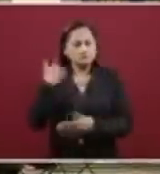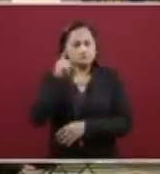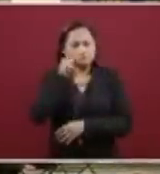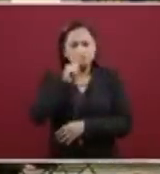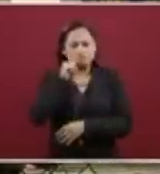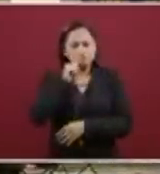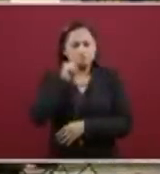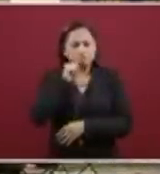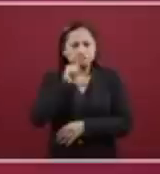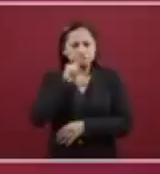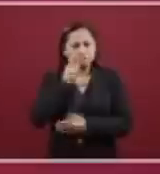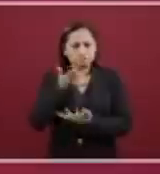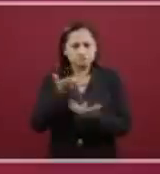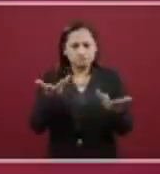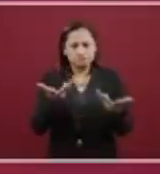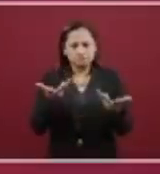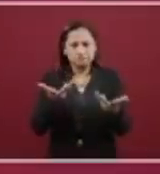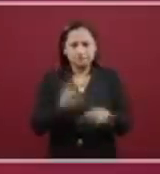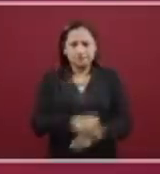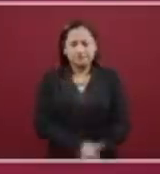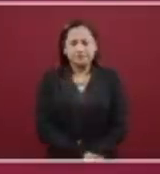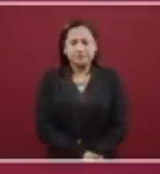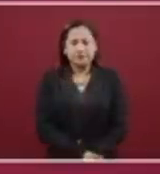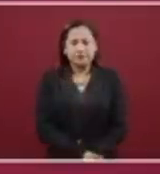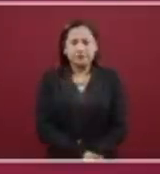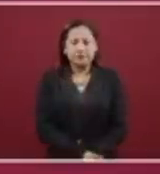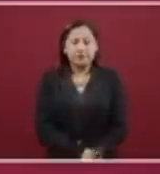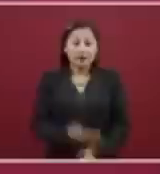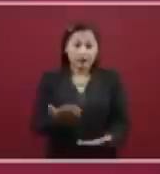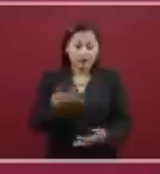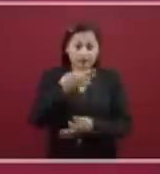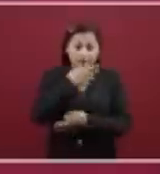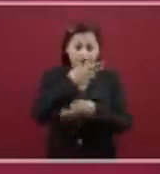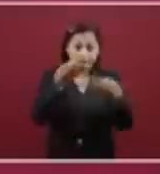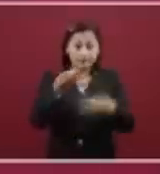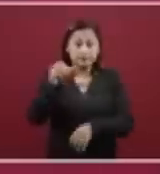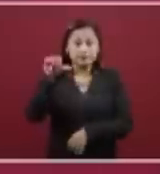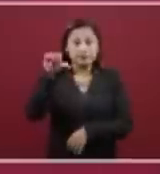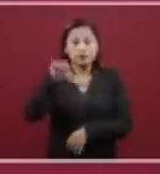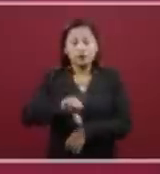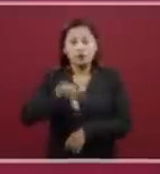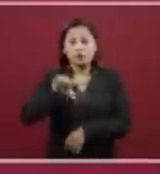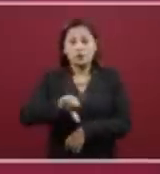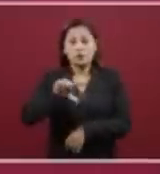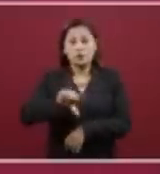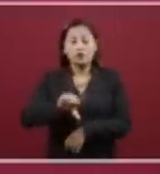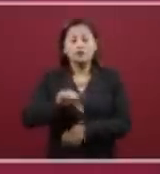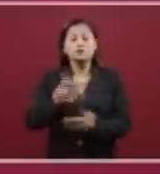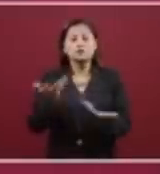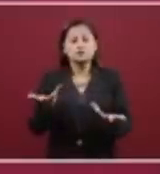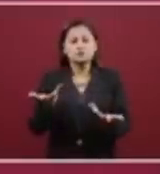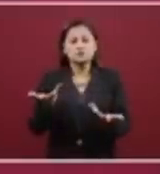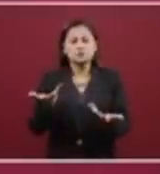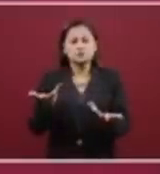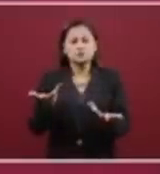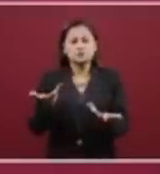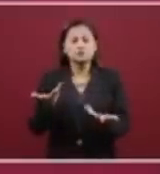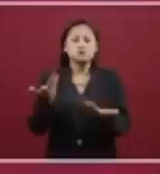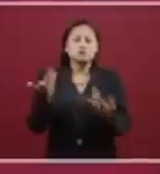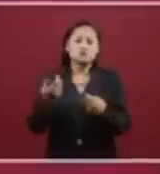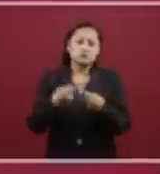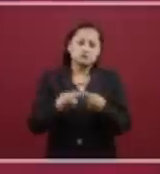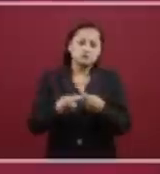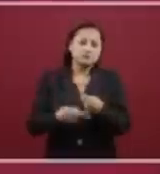qué el día de hoy vamos a hacer una gira